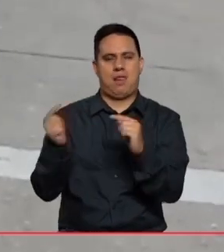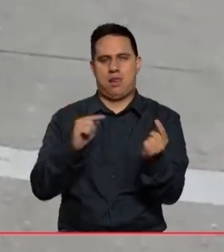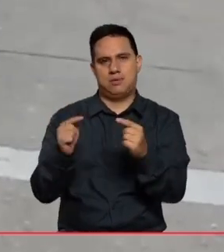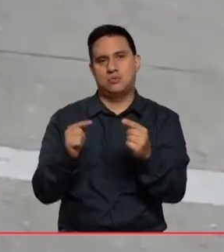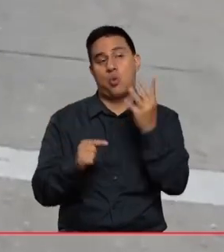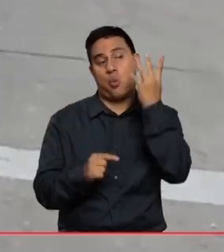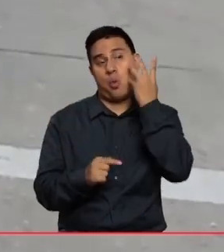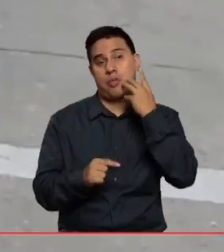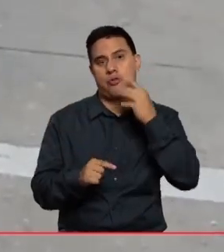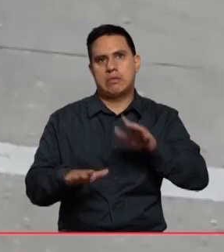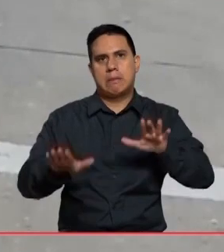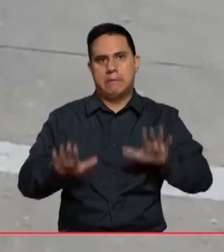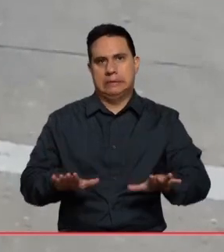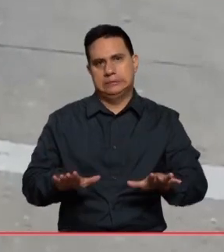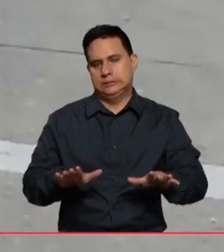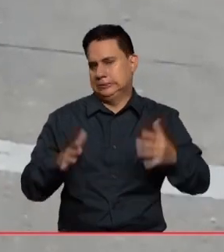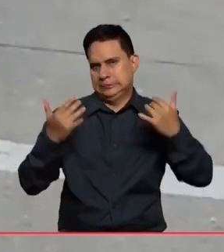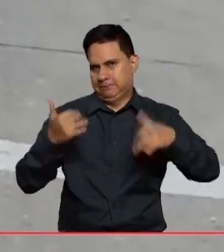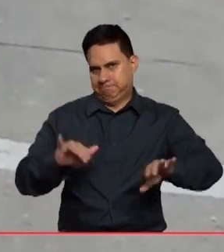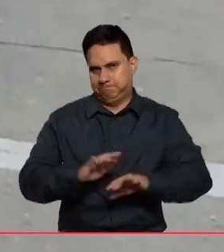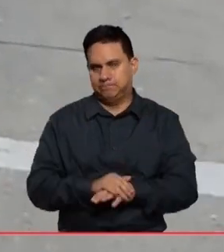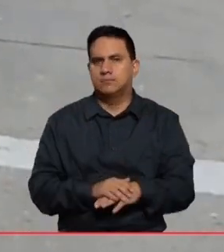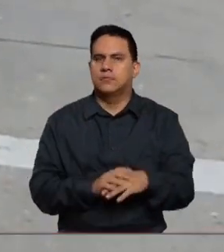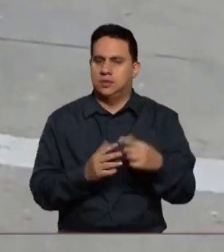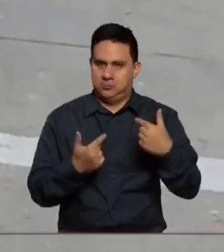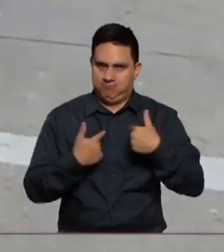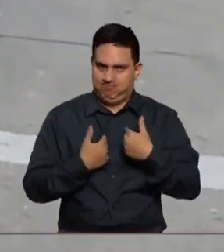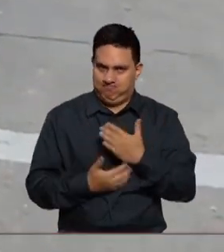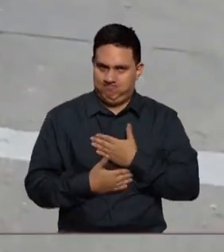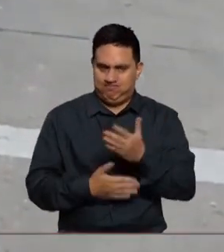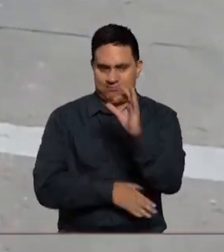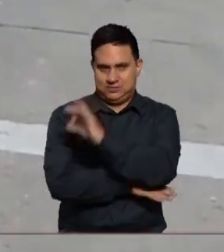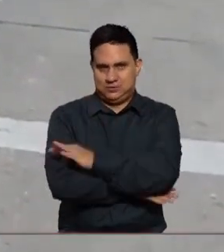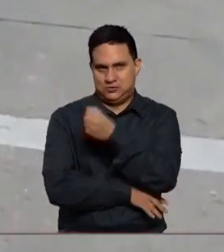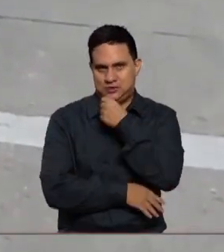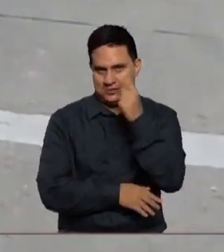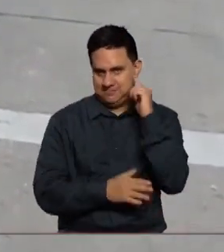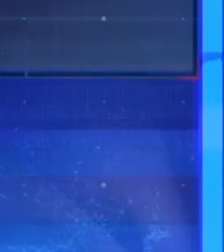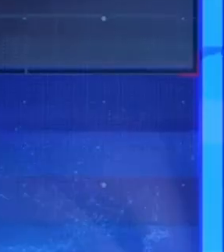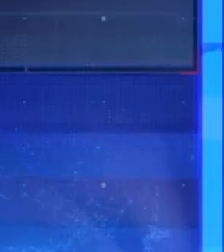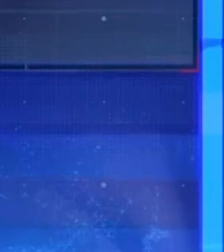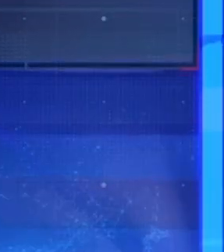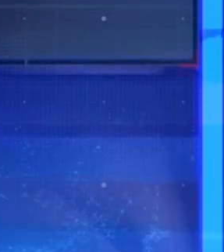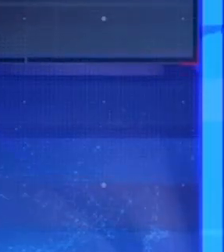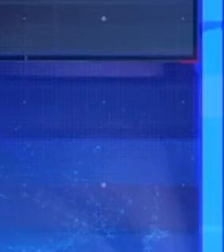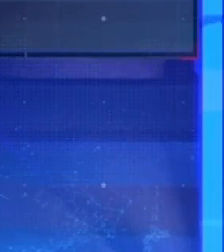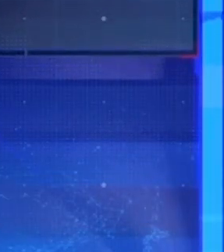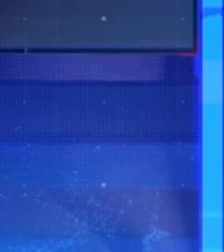En la información, yo soy Cristian Cuesta para Telepacífico Noticias, la región, todos los días.